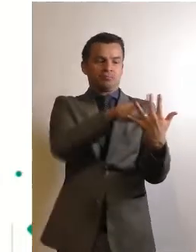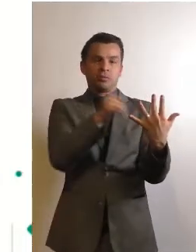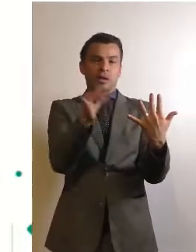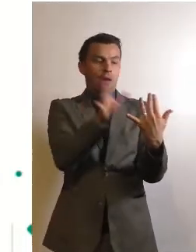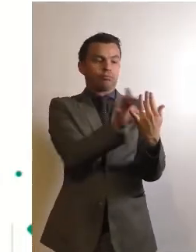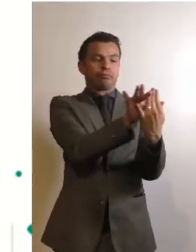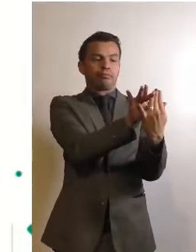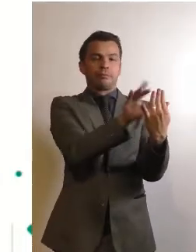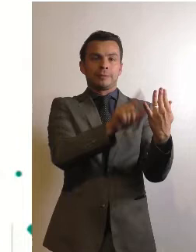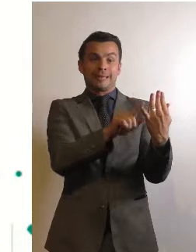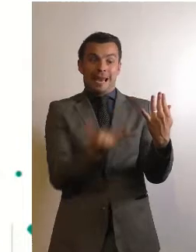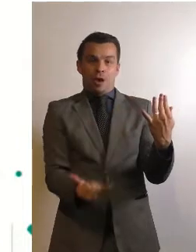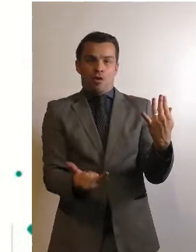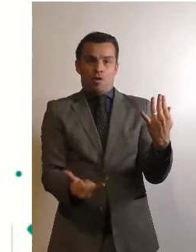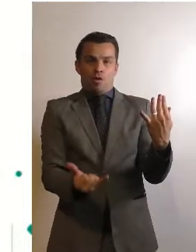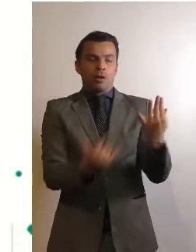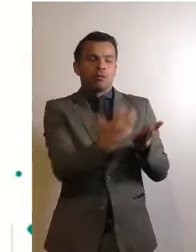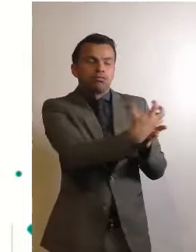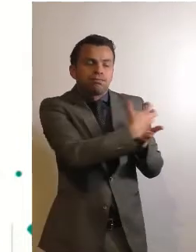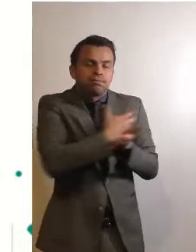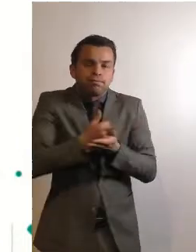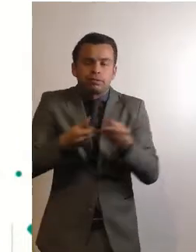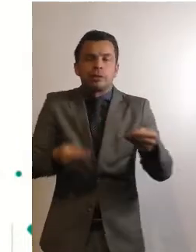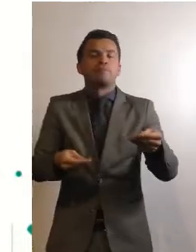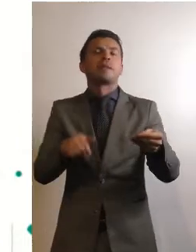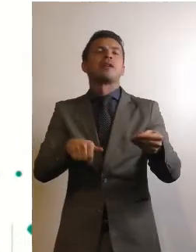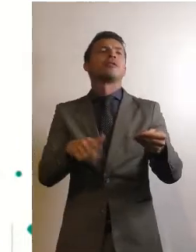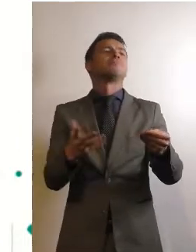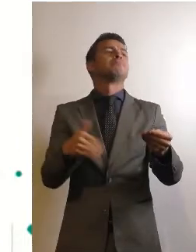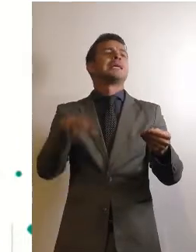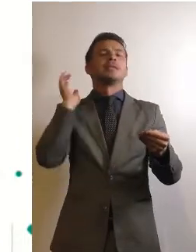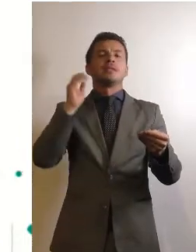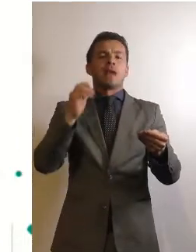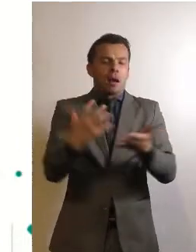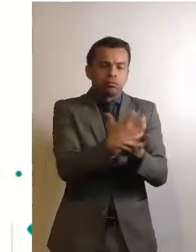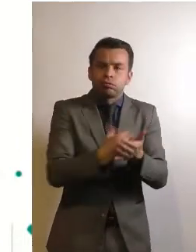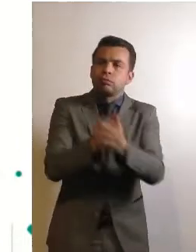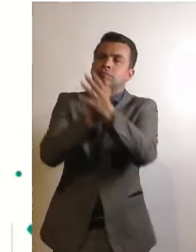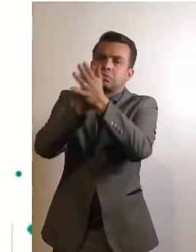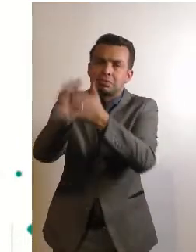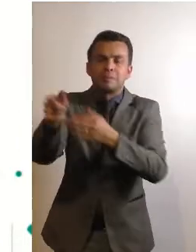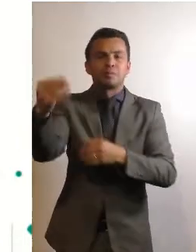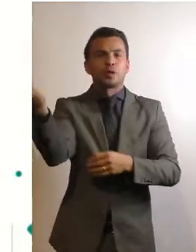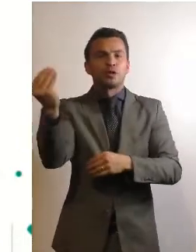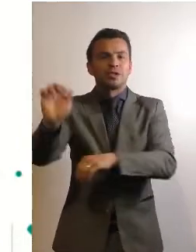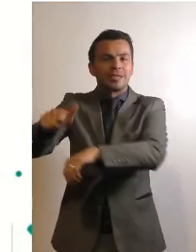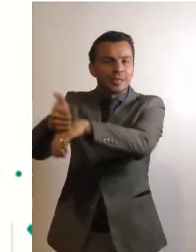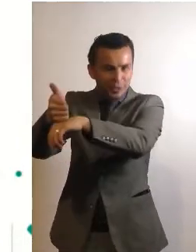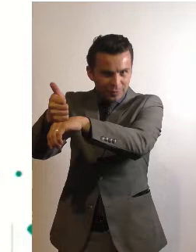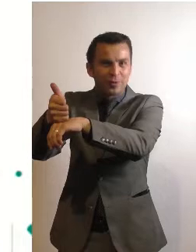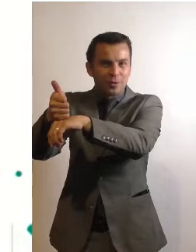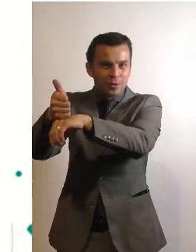donde estamos socializándolo con el consejo directivo, que ya lo recomendó al claustro.